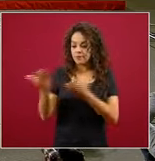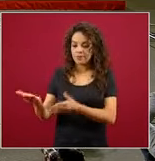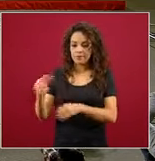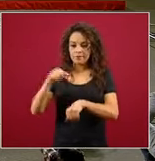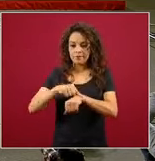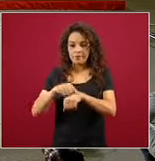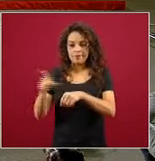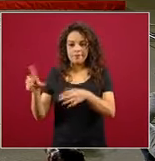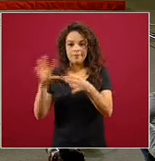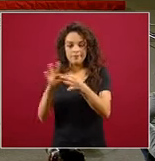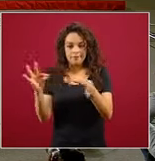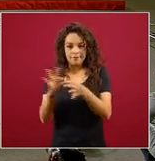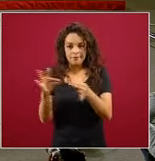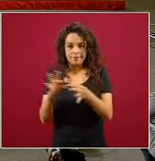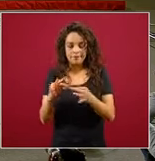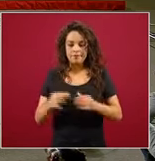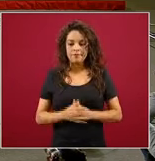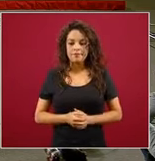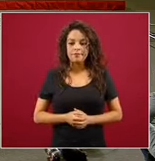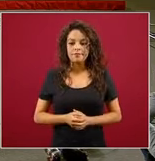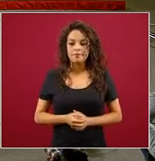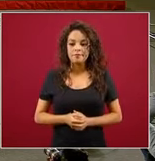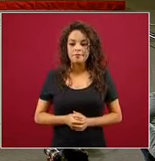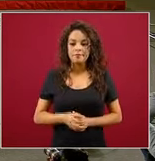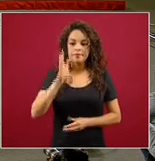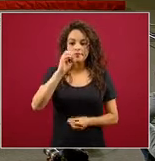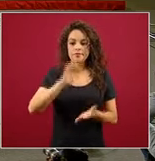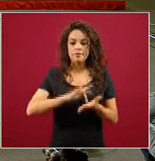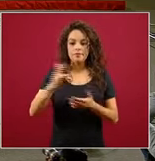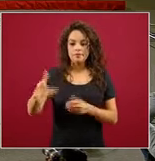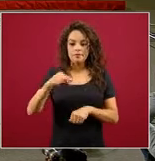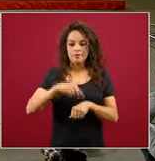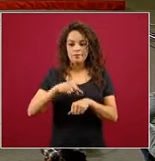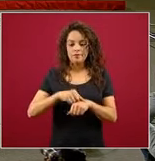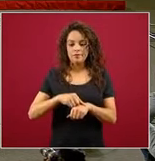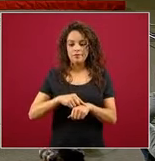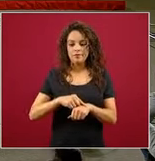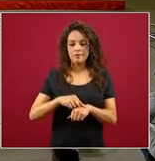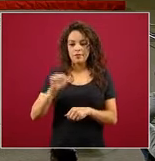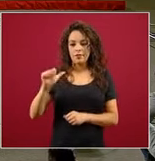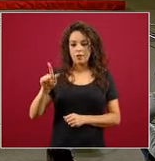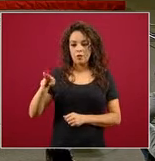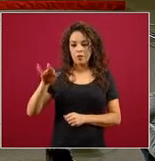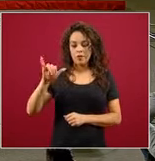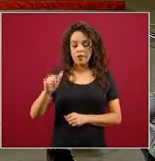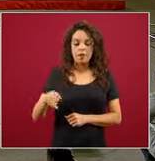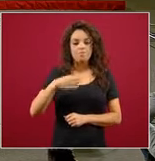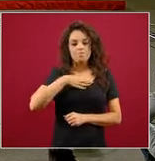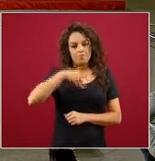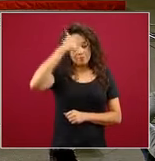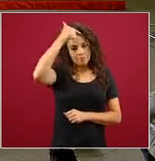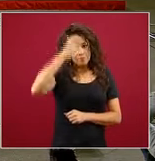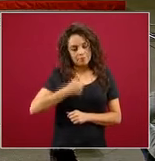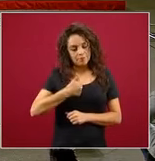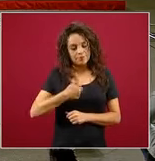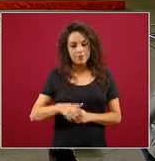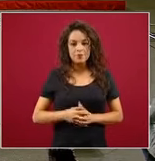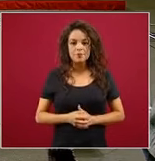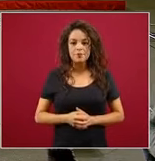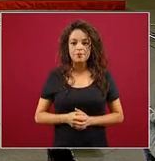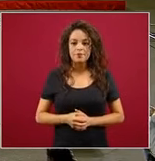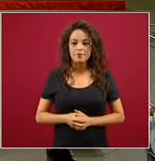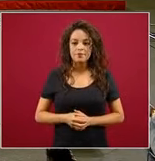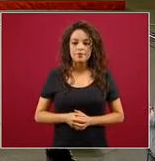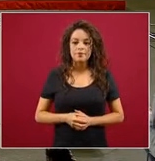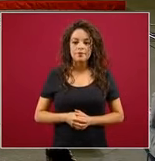tema. Muchas gracias, doctor José Luis Salomía. Buenas noches. Nuevamente,